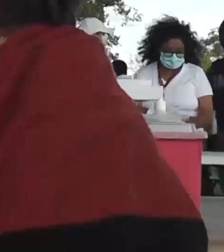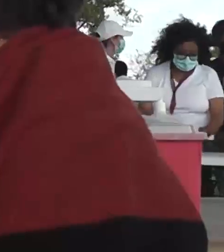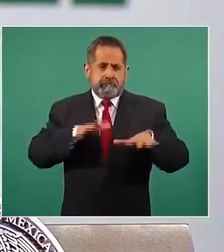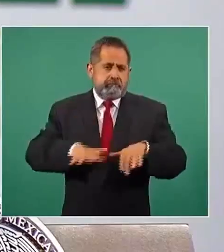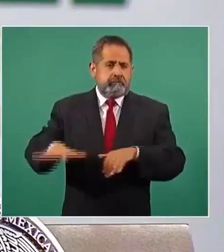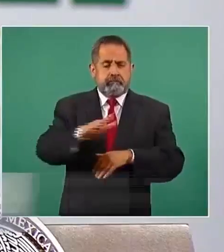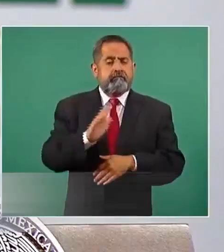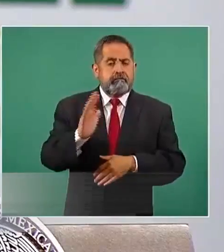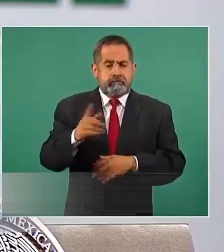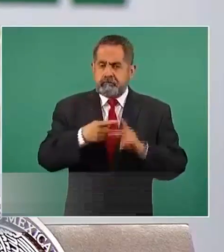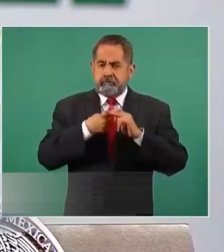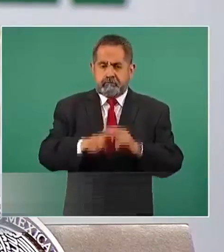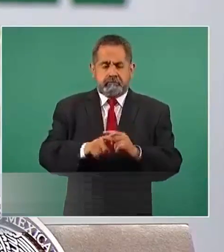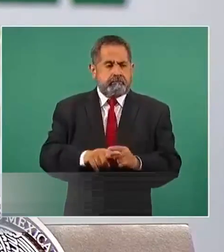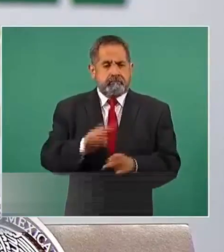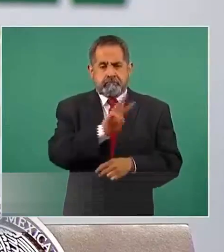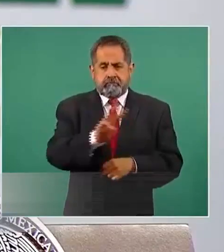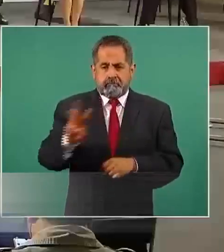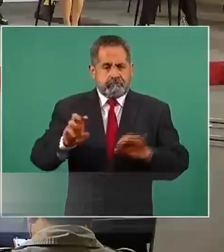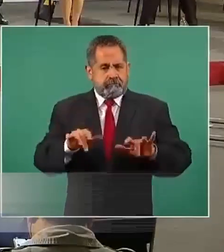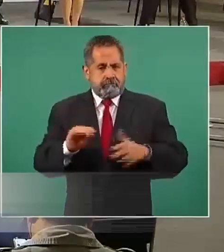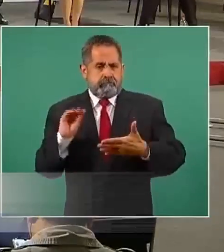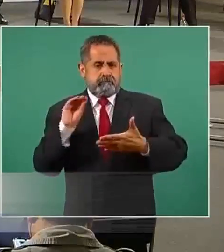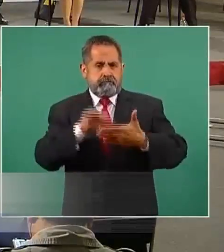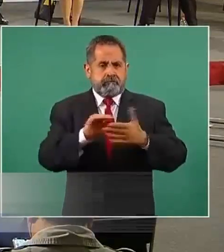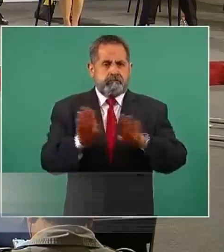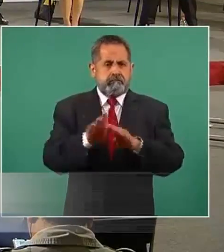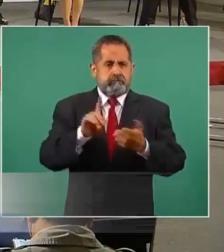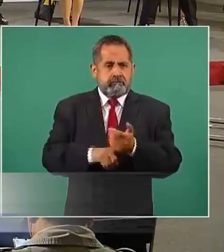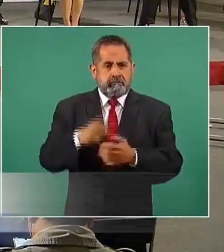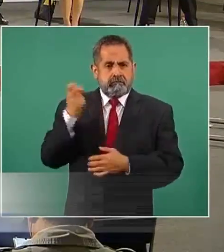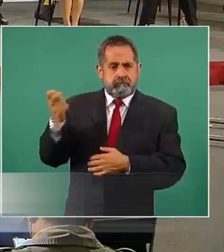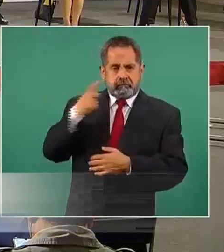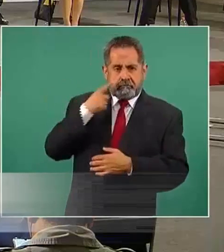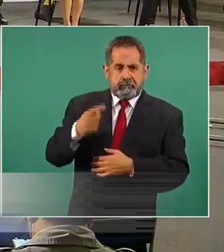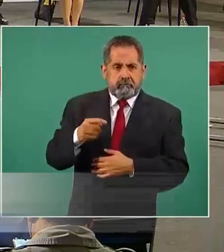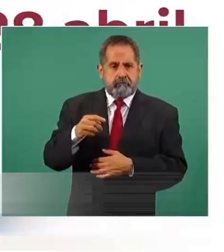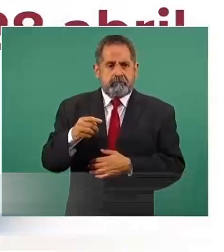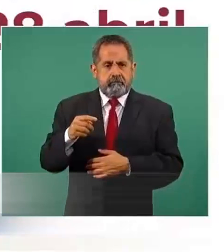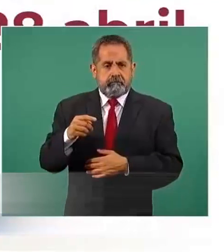mivacuna.salud.gob.mx. Ya el inicio del preregistro, el preregistro que es en esta página